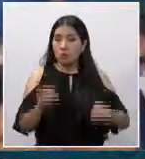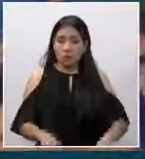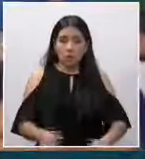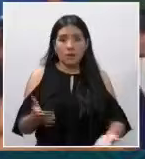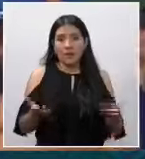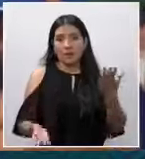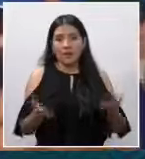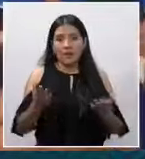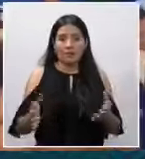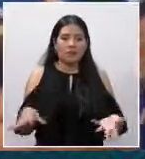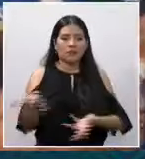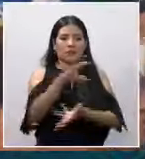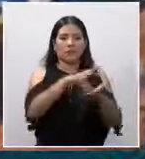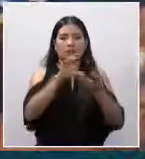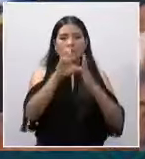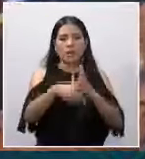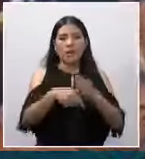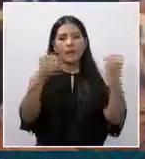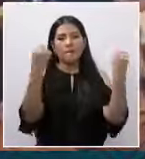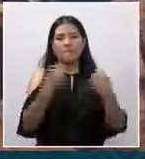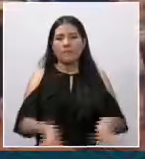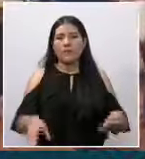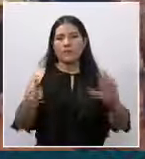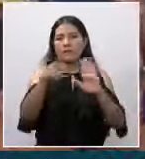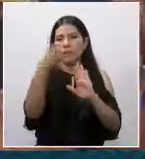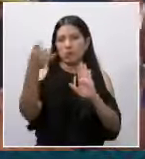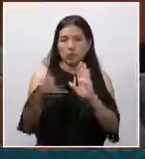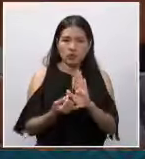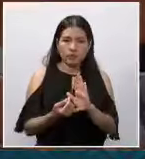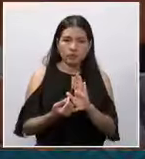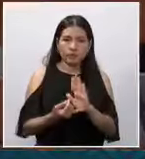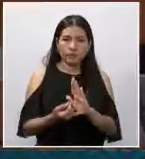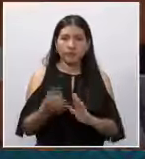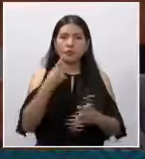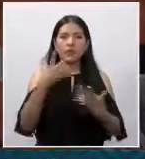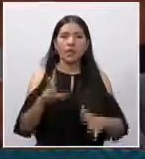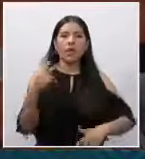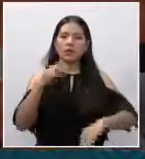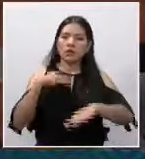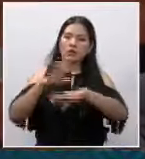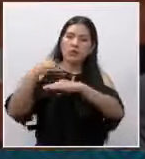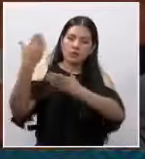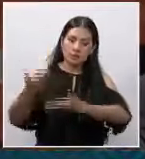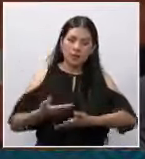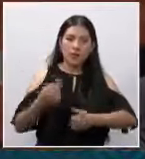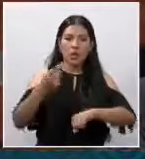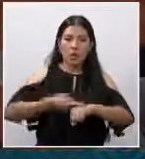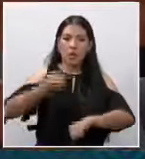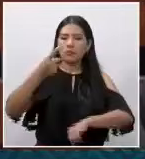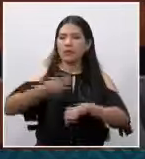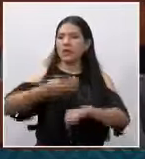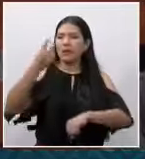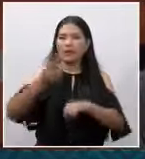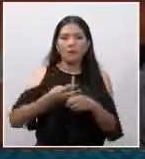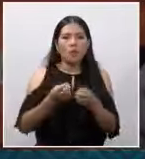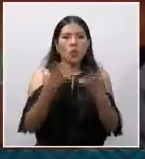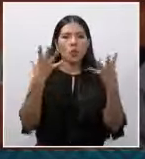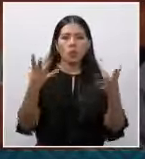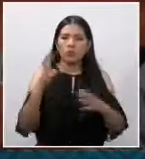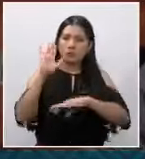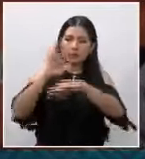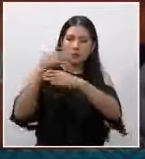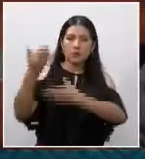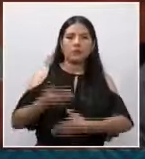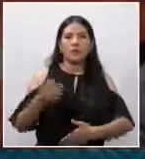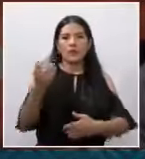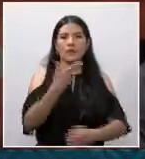a un caos seguido de la pérdida de la sigla política. Ya se le ha invitado varias veces al presidente del MAS y PCP a que